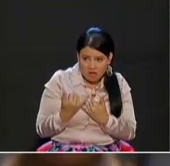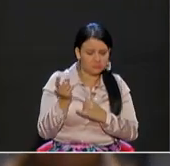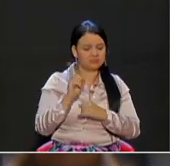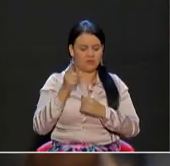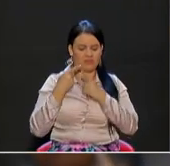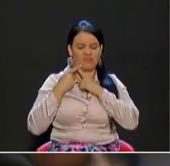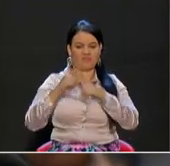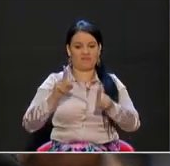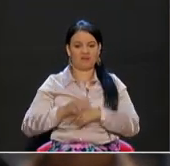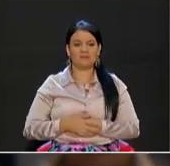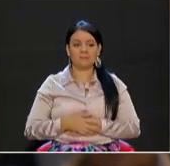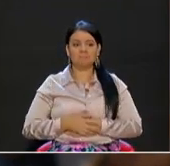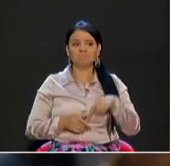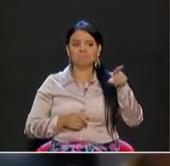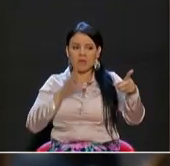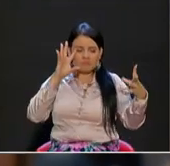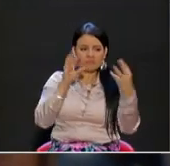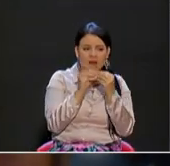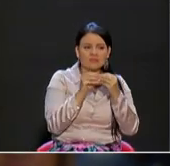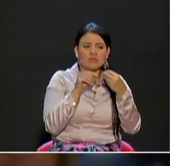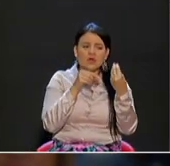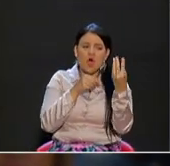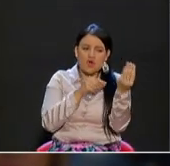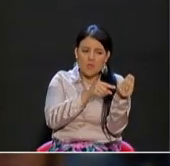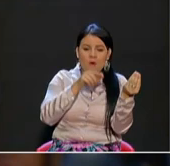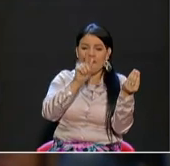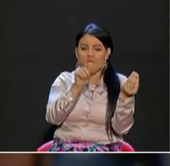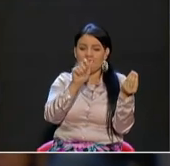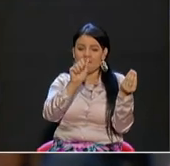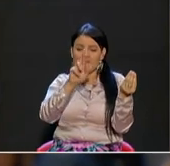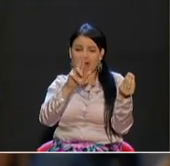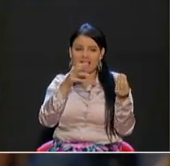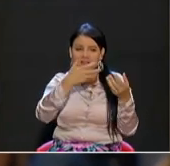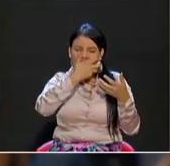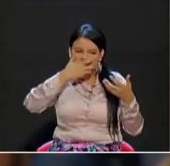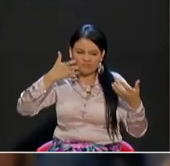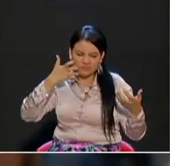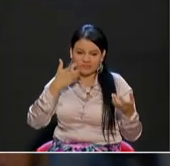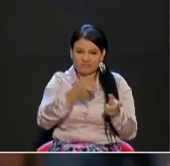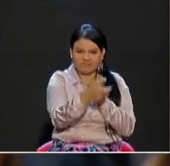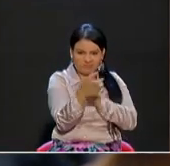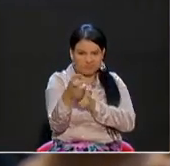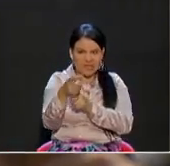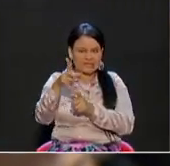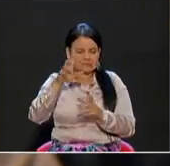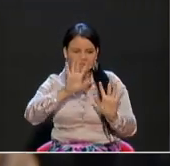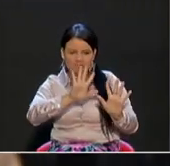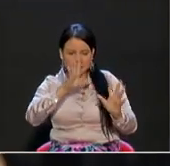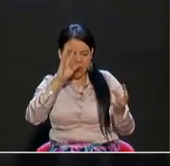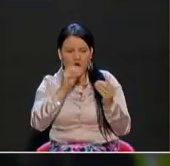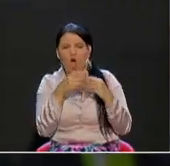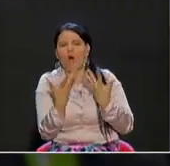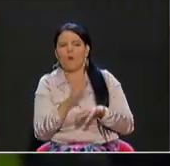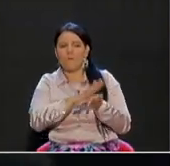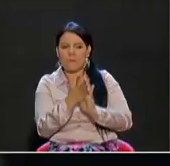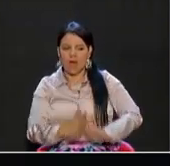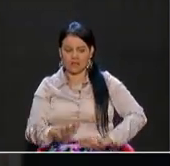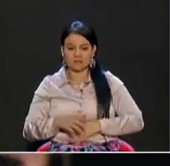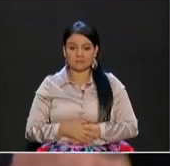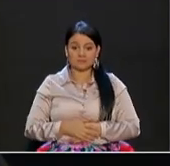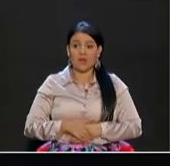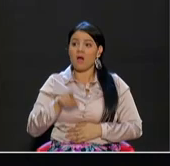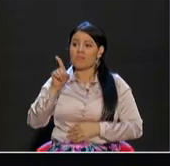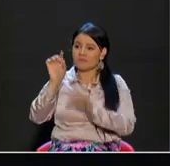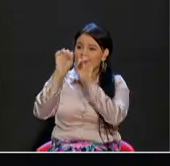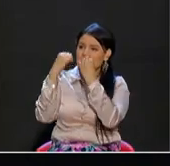con las farc un gobernador líder buscando la reapertura del diálogo con el lb un gobernador líder con la bancada en el congreso buscando